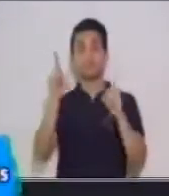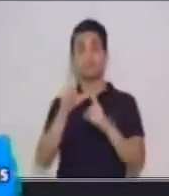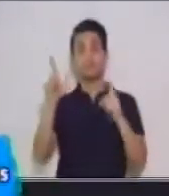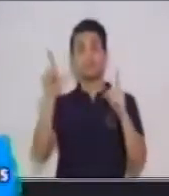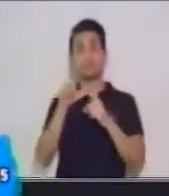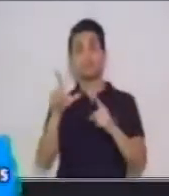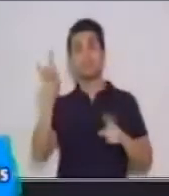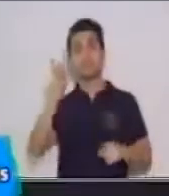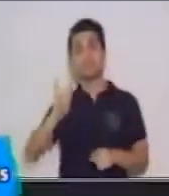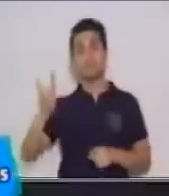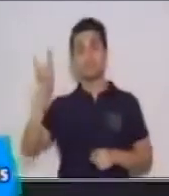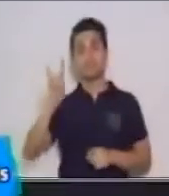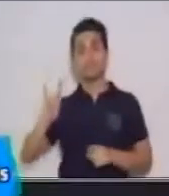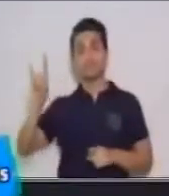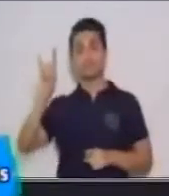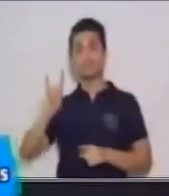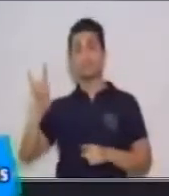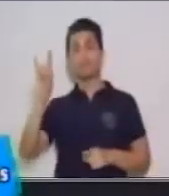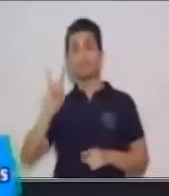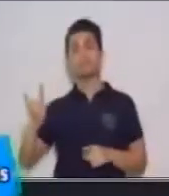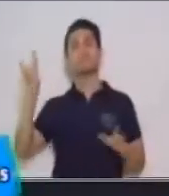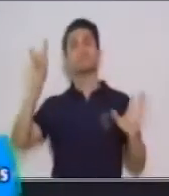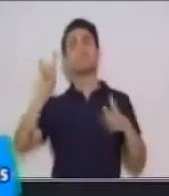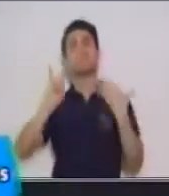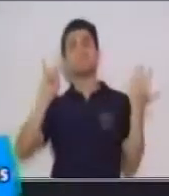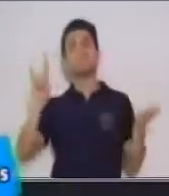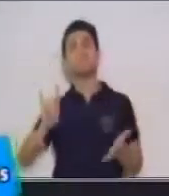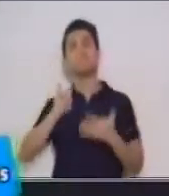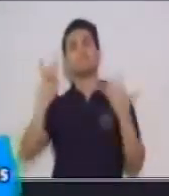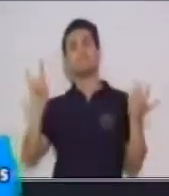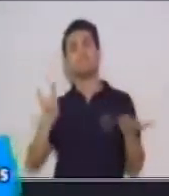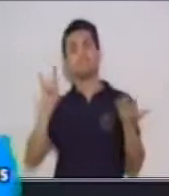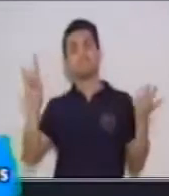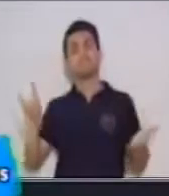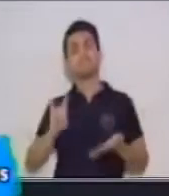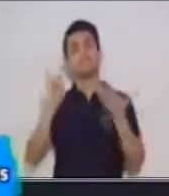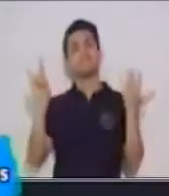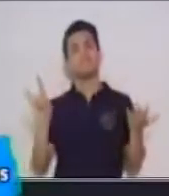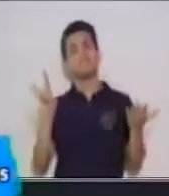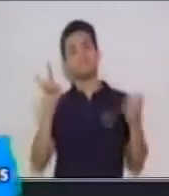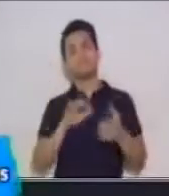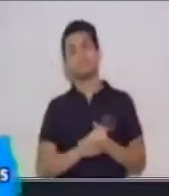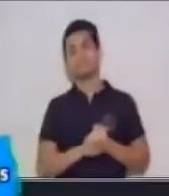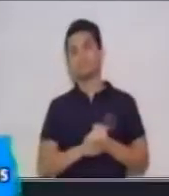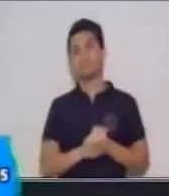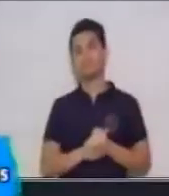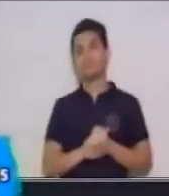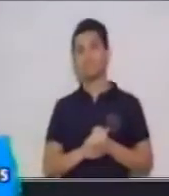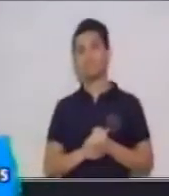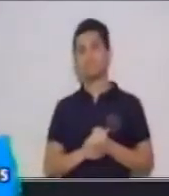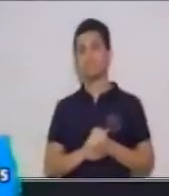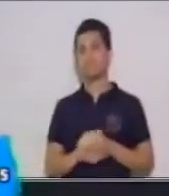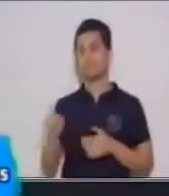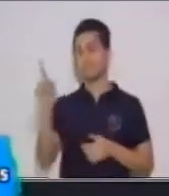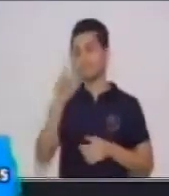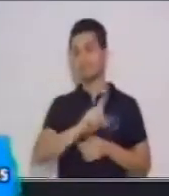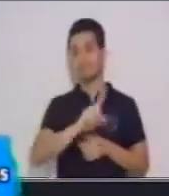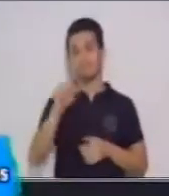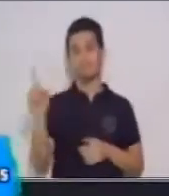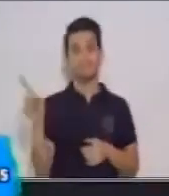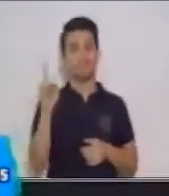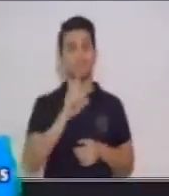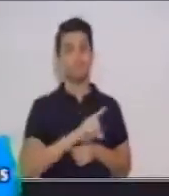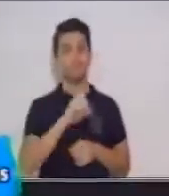Empieza con hola, U. ¿Qué cero, qué cero, qué cero? ¡Ombligo! No,